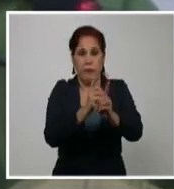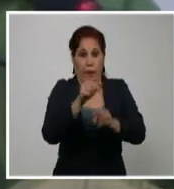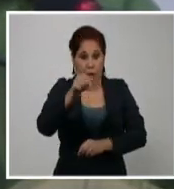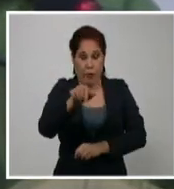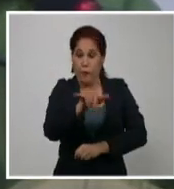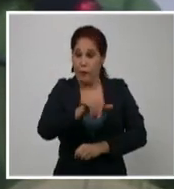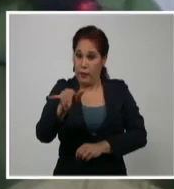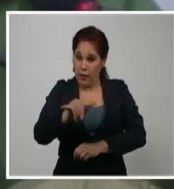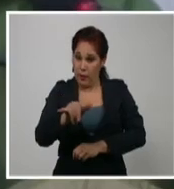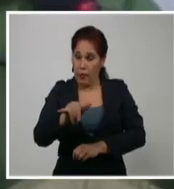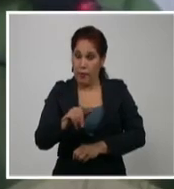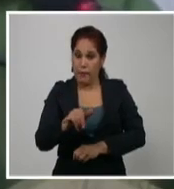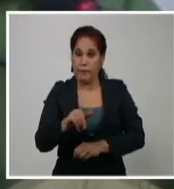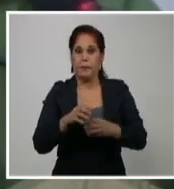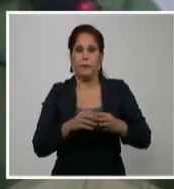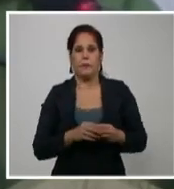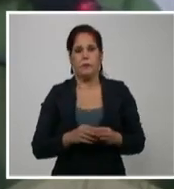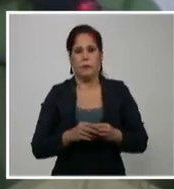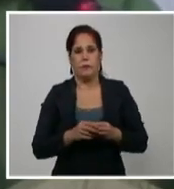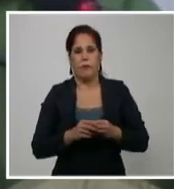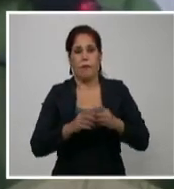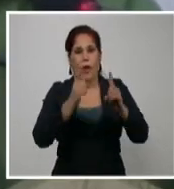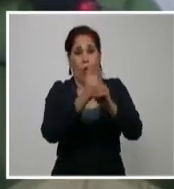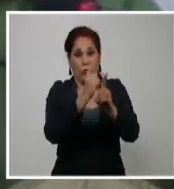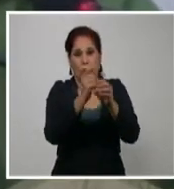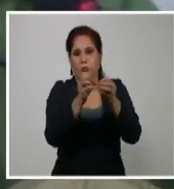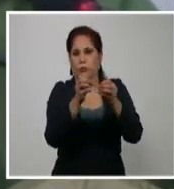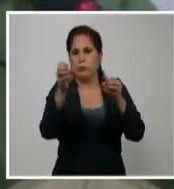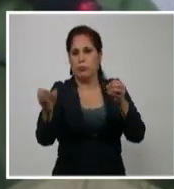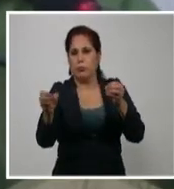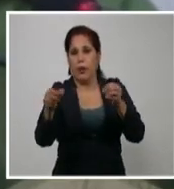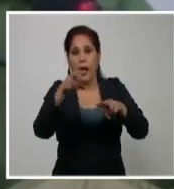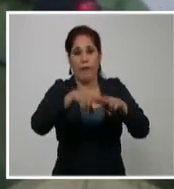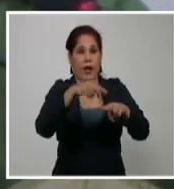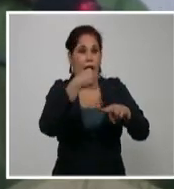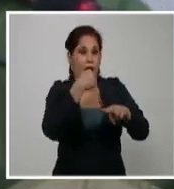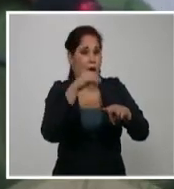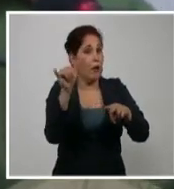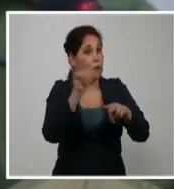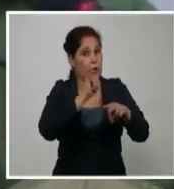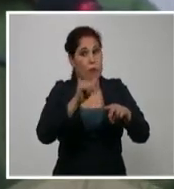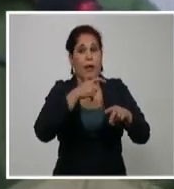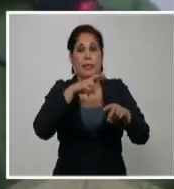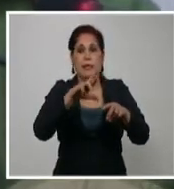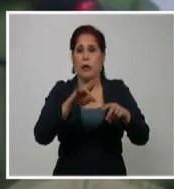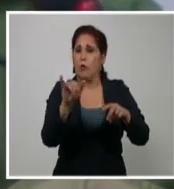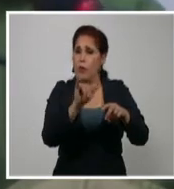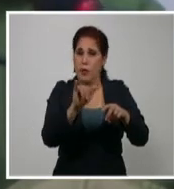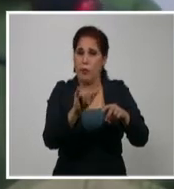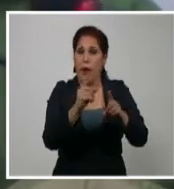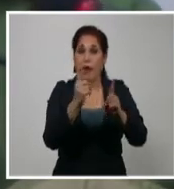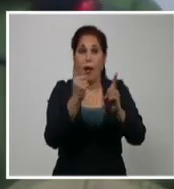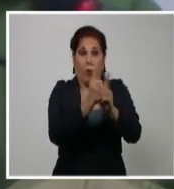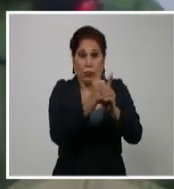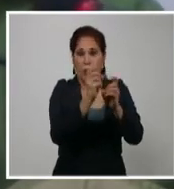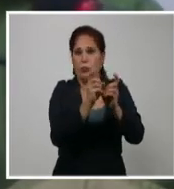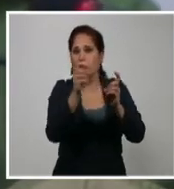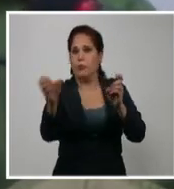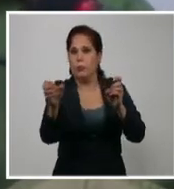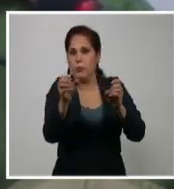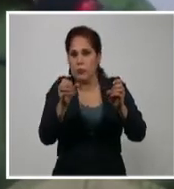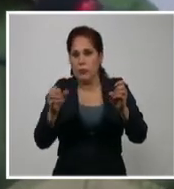también en el aislamiento de los contactos en el municipio Habana Vía y en el municipio El Cerro, que son de los lugares que hemos identificado